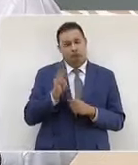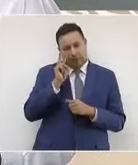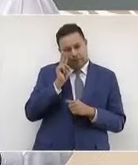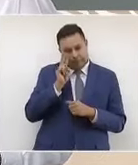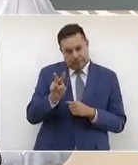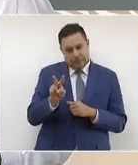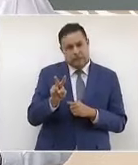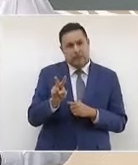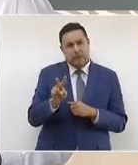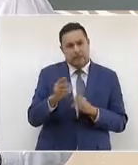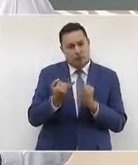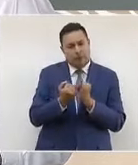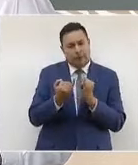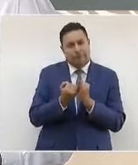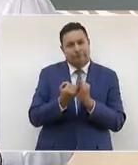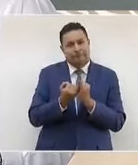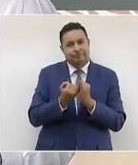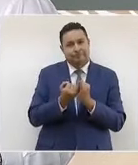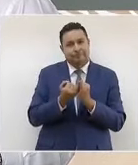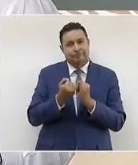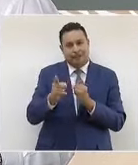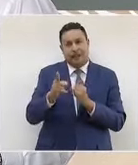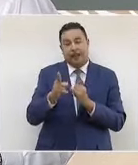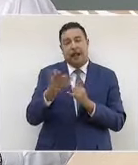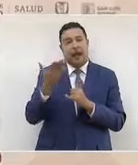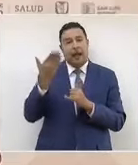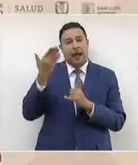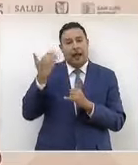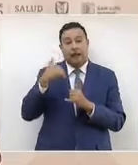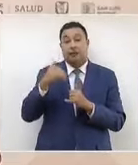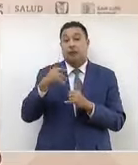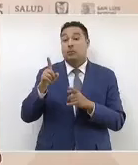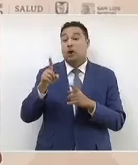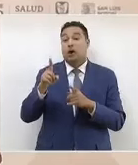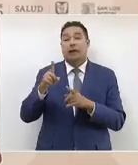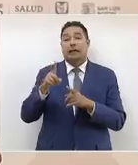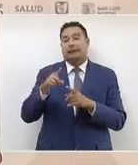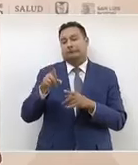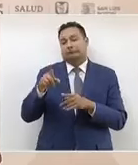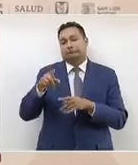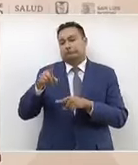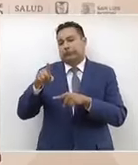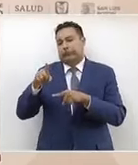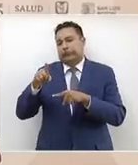observado de que la llamada descentralización no